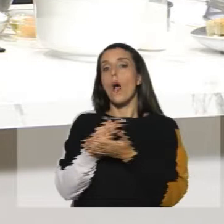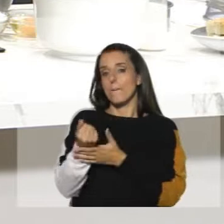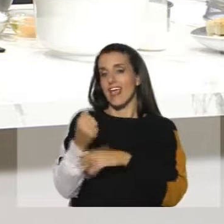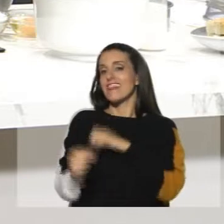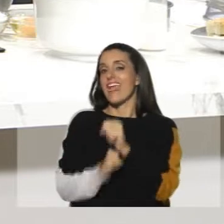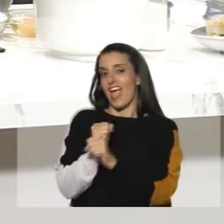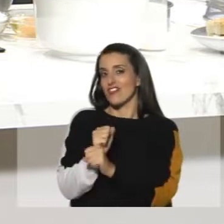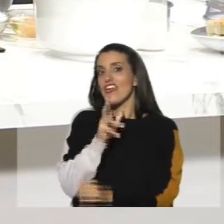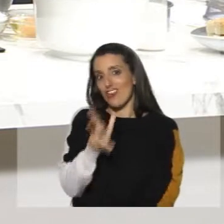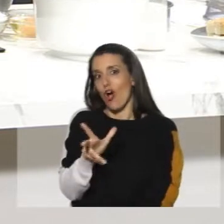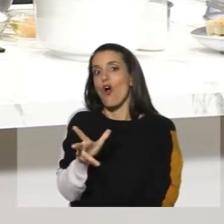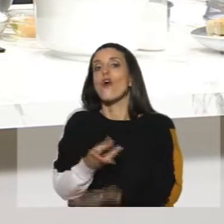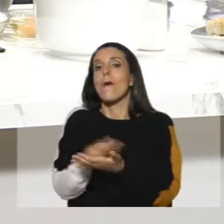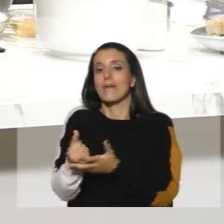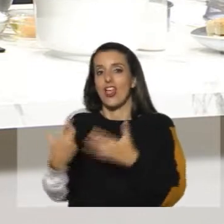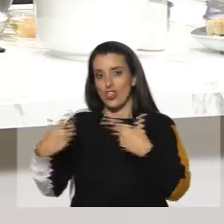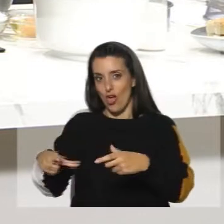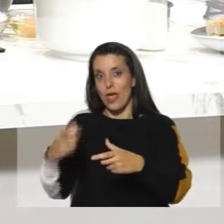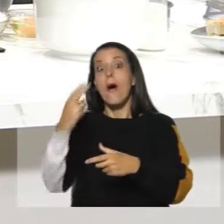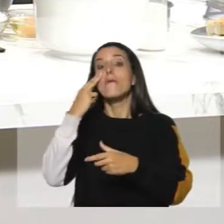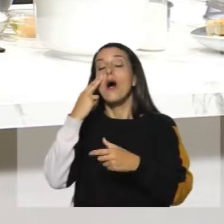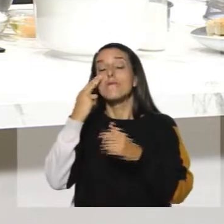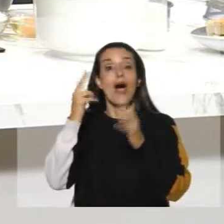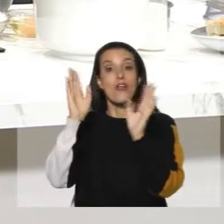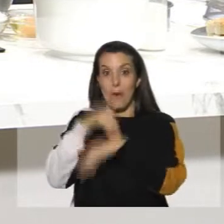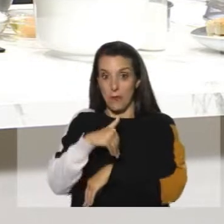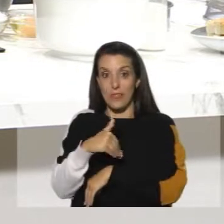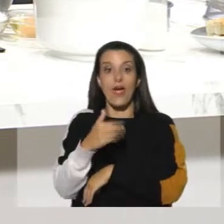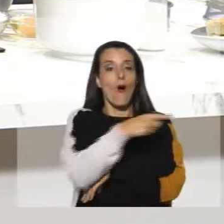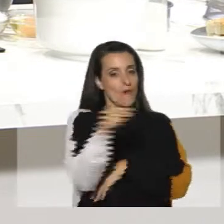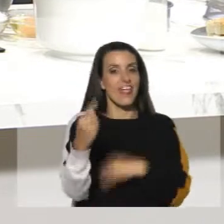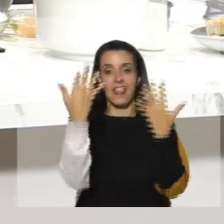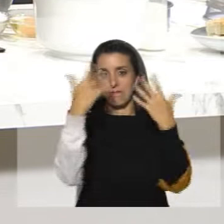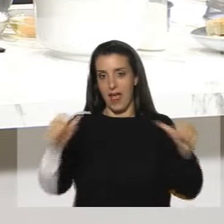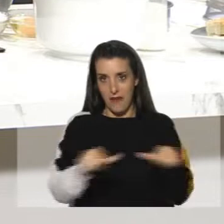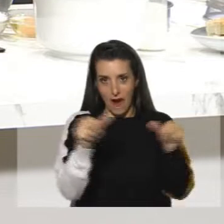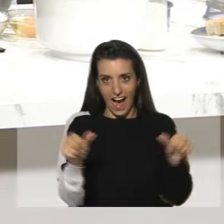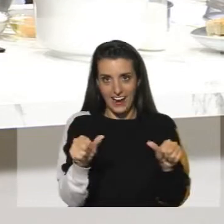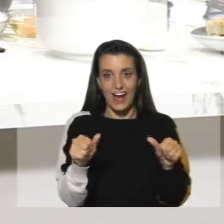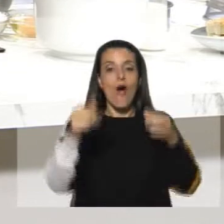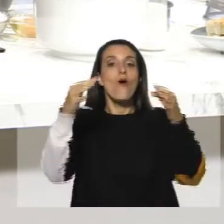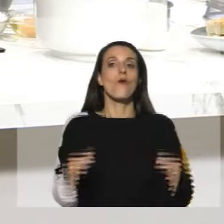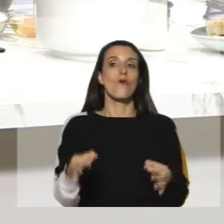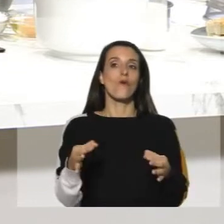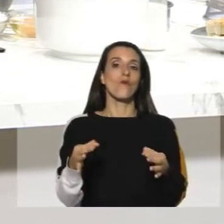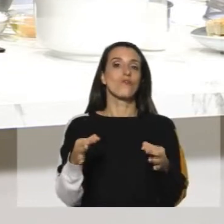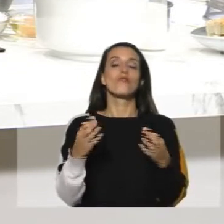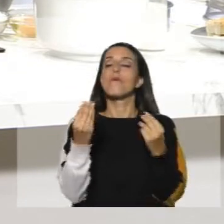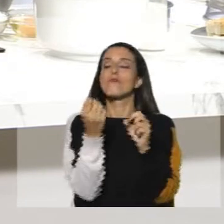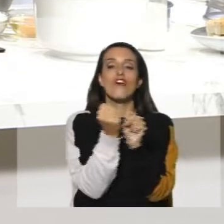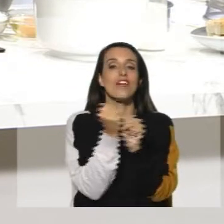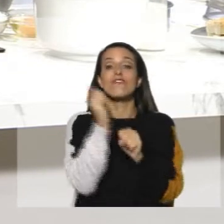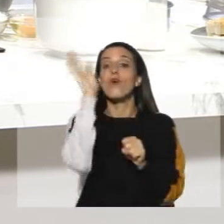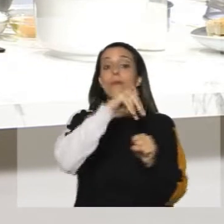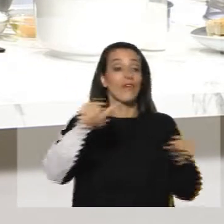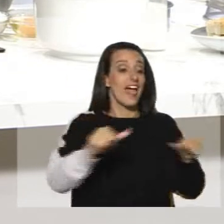problema. Era. Hagan lo que yo digo. Pero, no fue una excepción. Pero porque tuve mucha tarea de